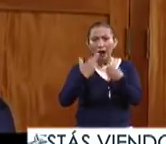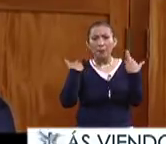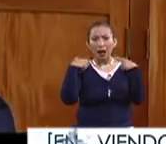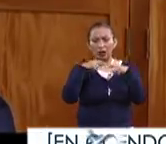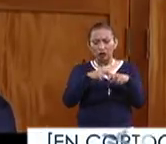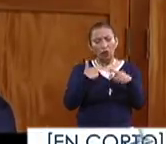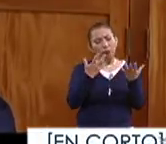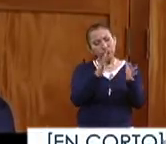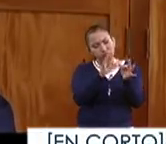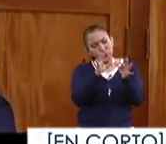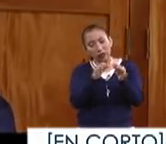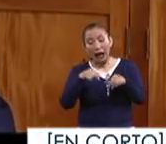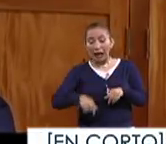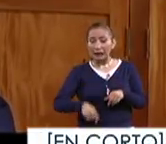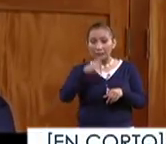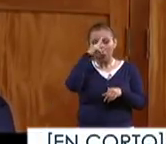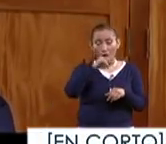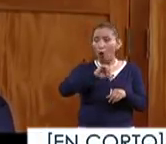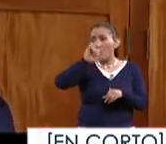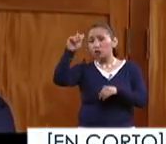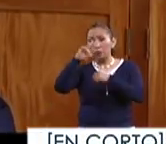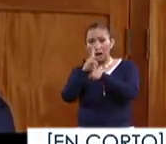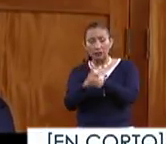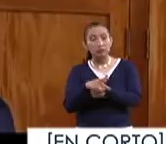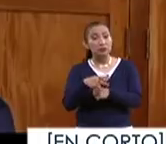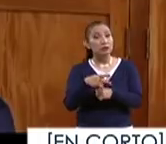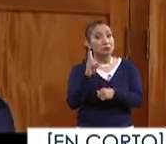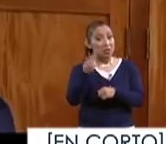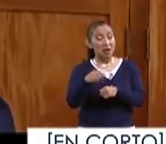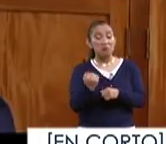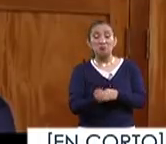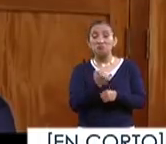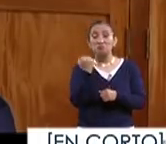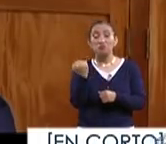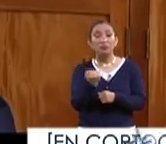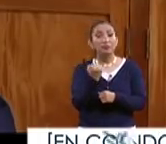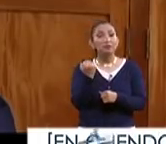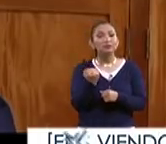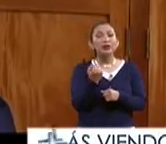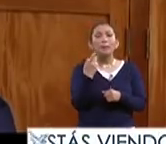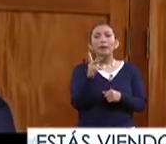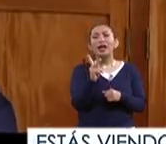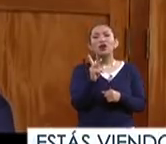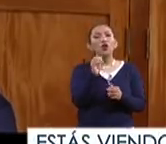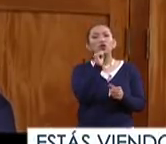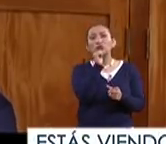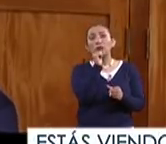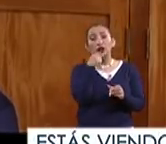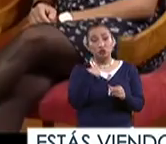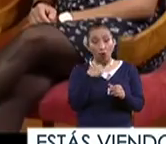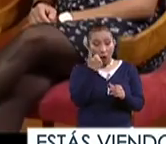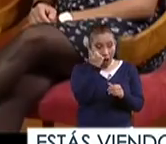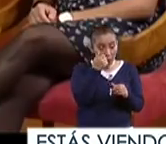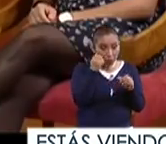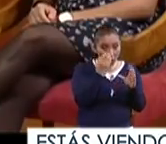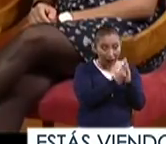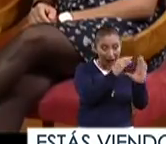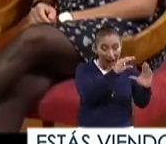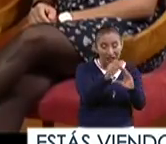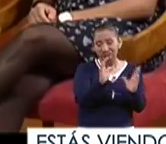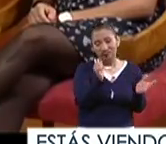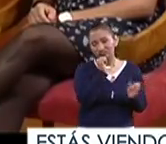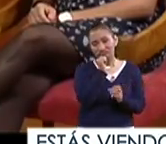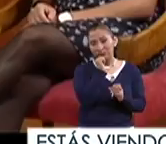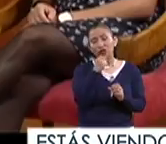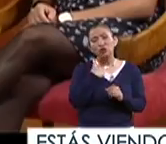profesor, aquí y fuera del país, afortunadamente, pero ya no fijo con alumnos. Amo a mi